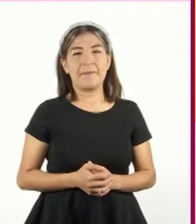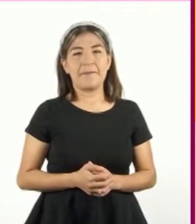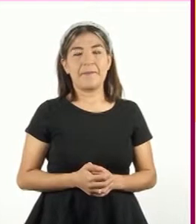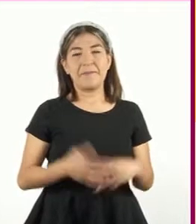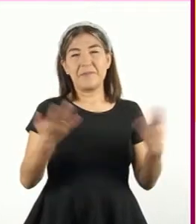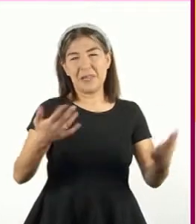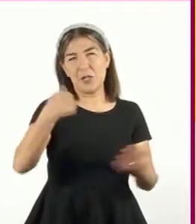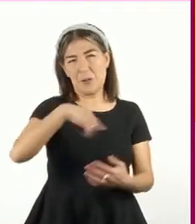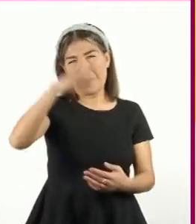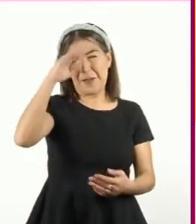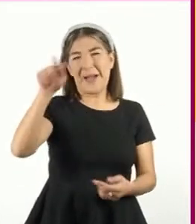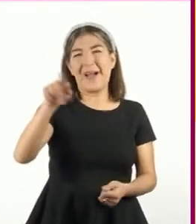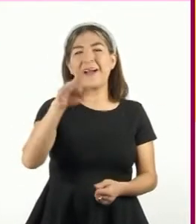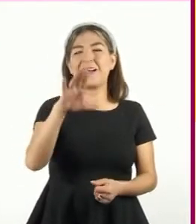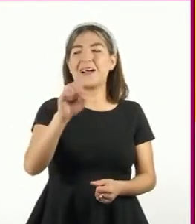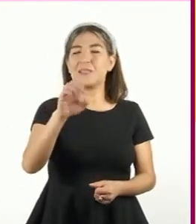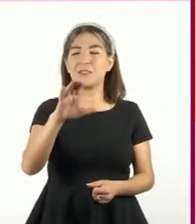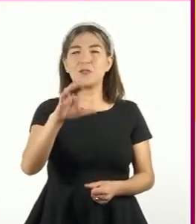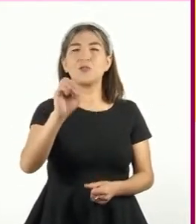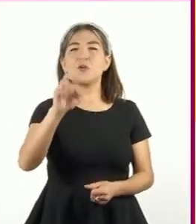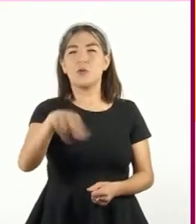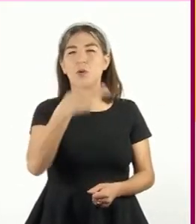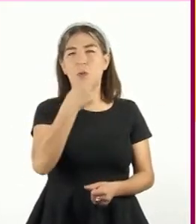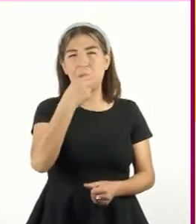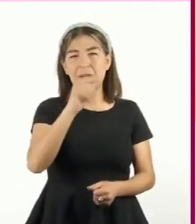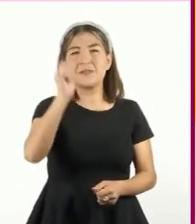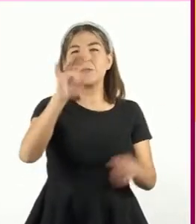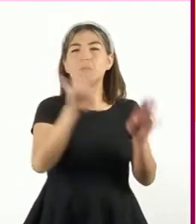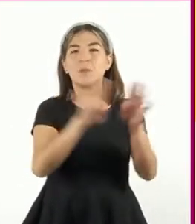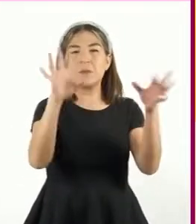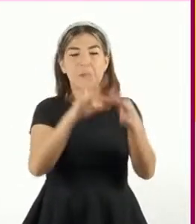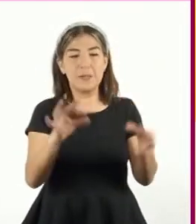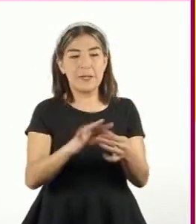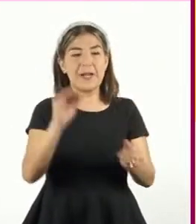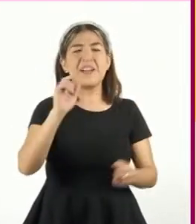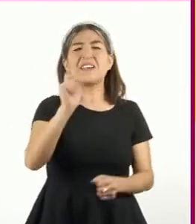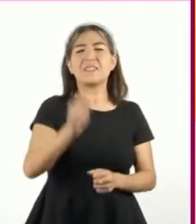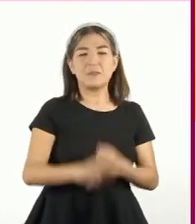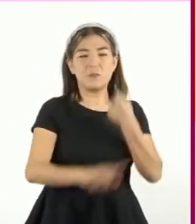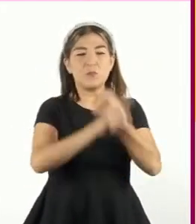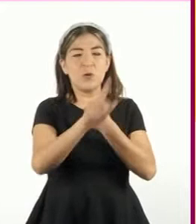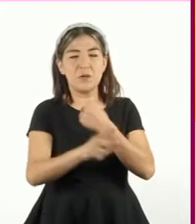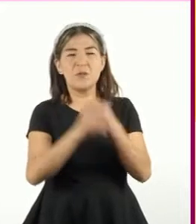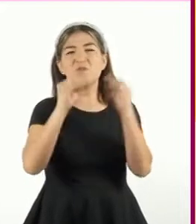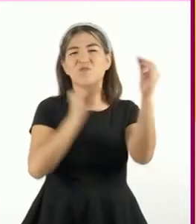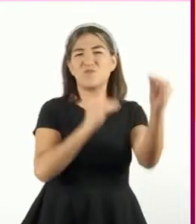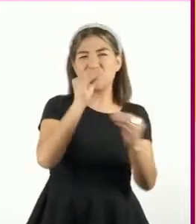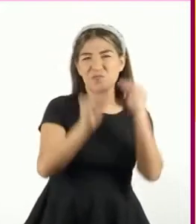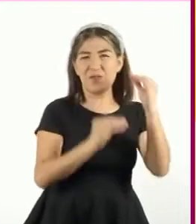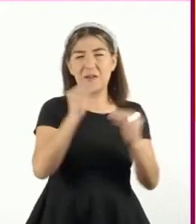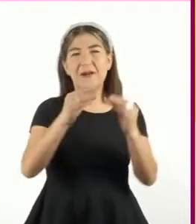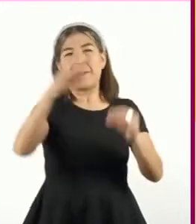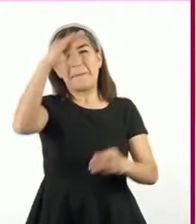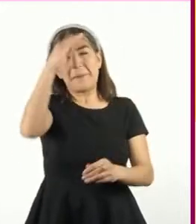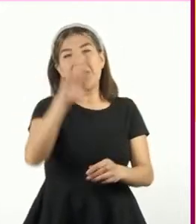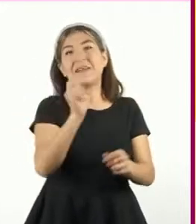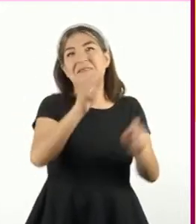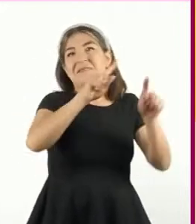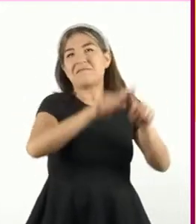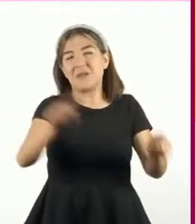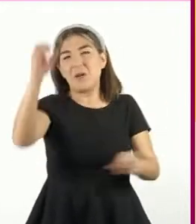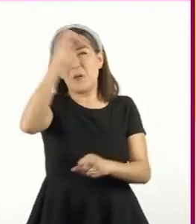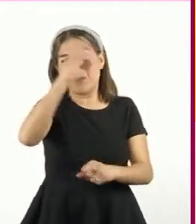Según yo, Cascón define los conflictos como situaciones de disputa o divergencia en las que